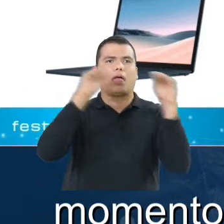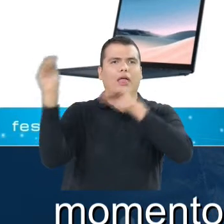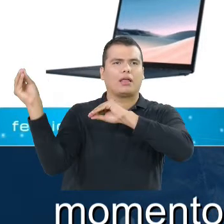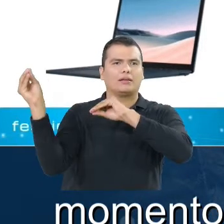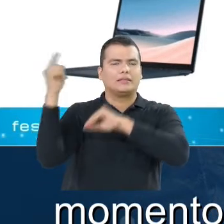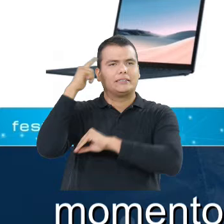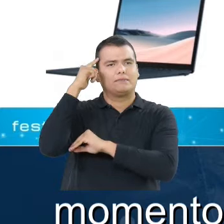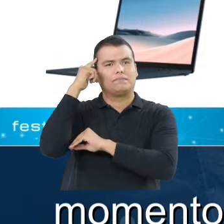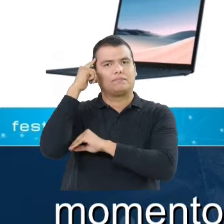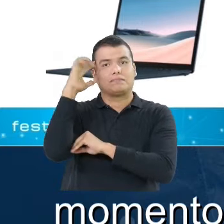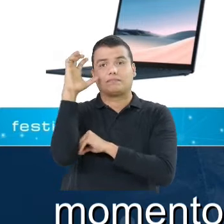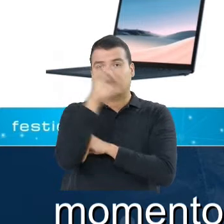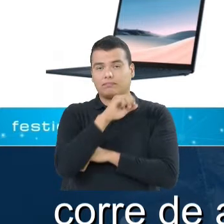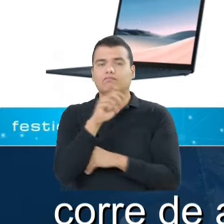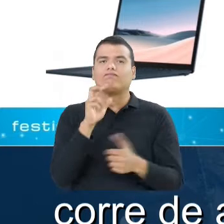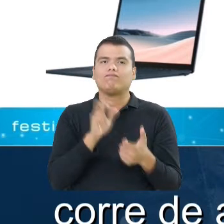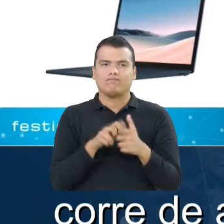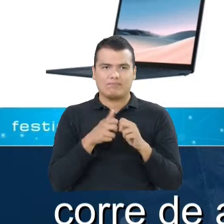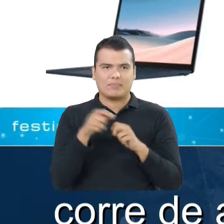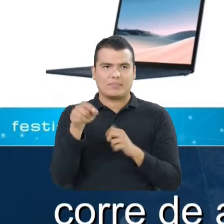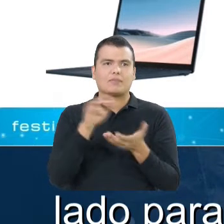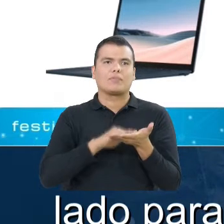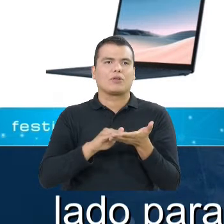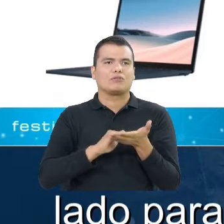dimos cuenta de que había un problema que teníamos que